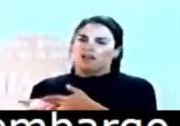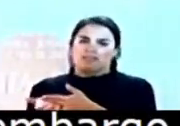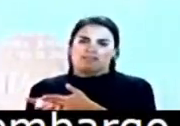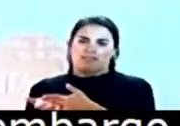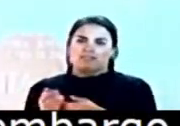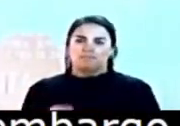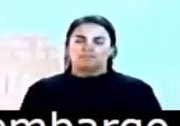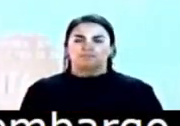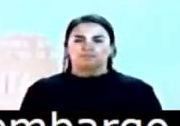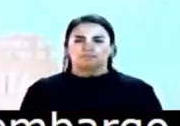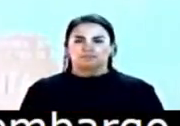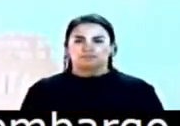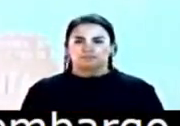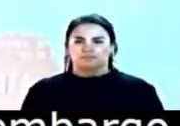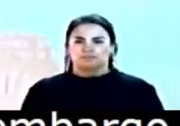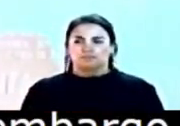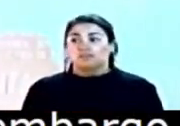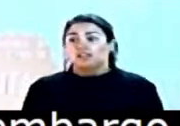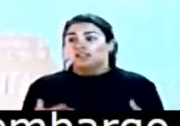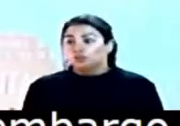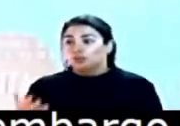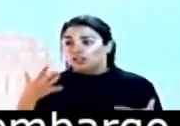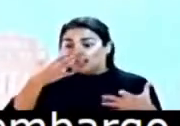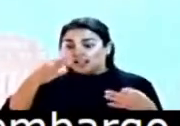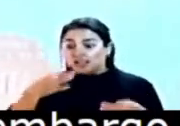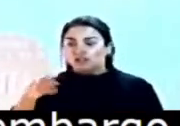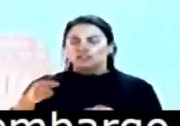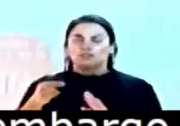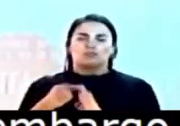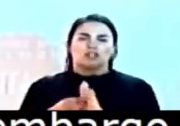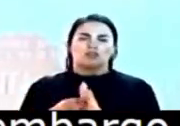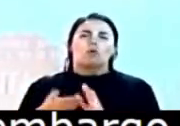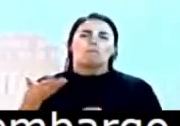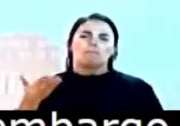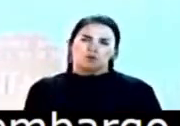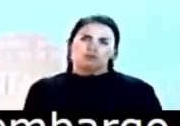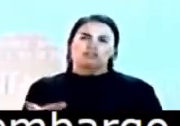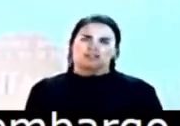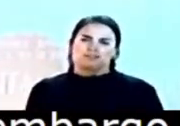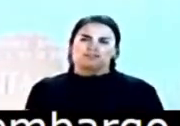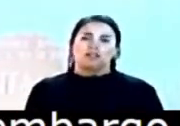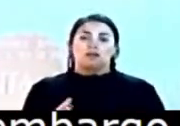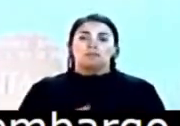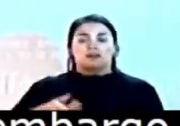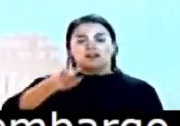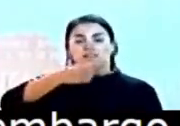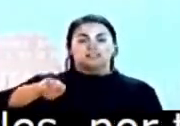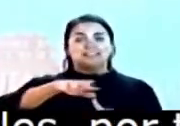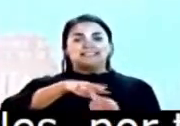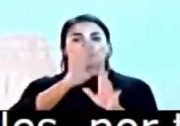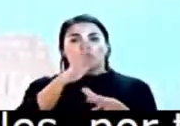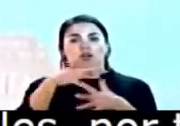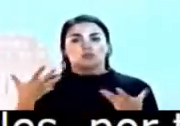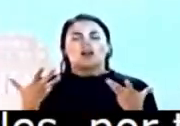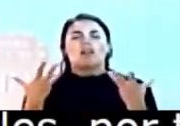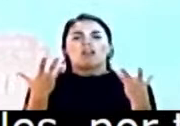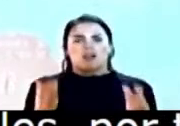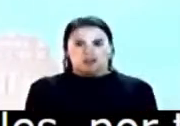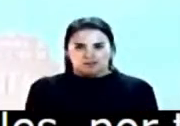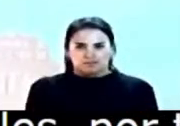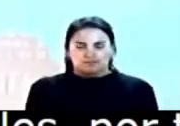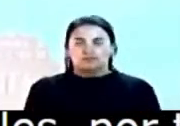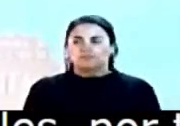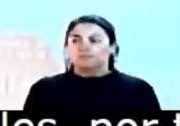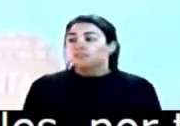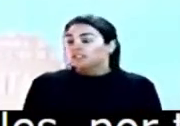en hospitales. Por tanto, creemos que ese es un dato muy importante para entender la situación actual de la pandemia. Y esto